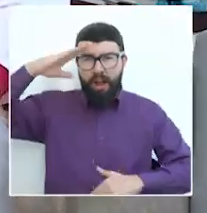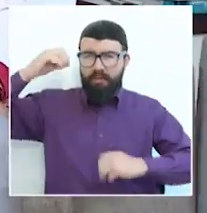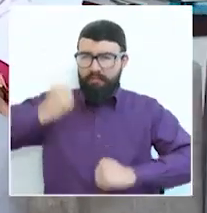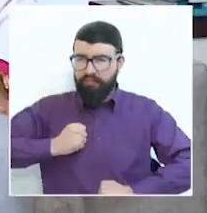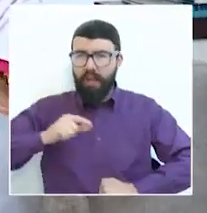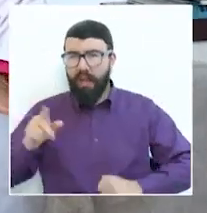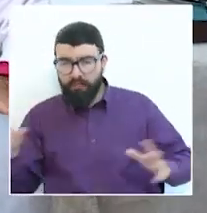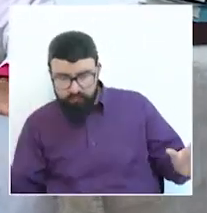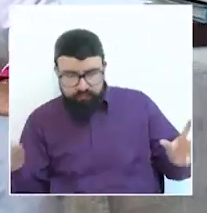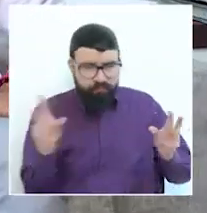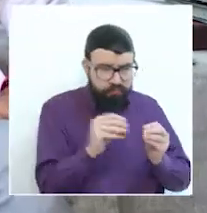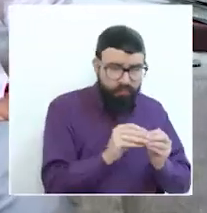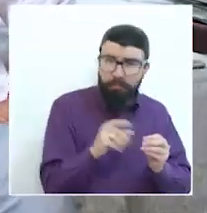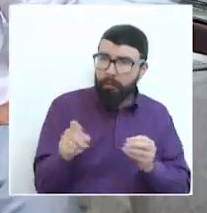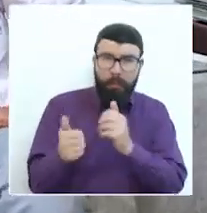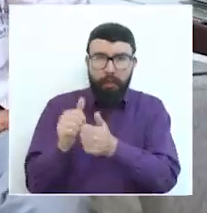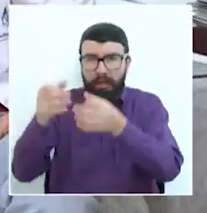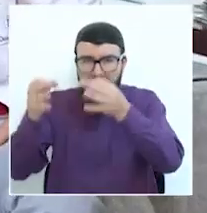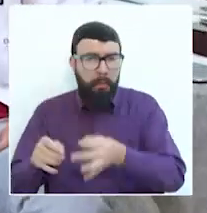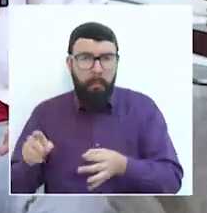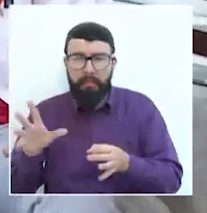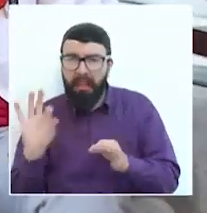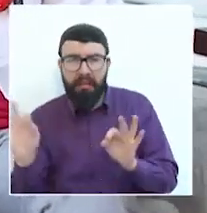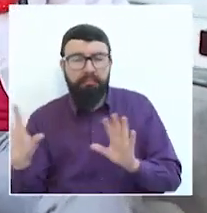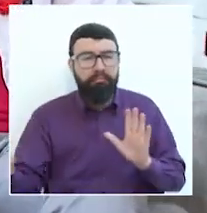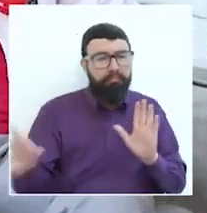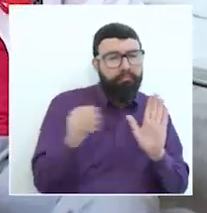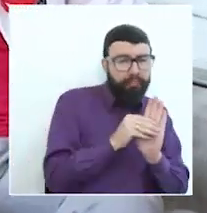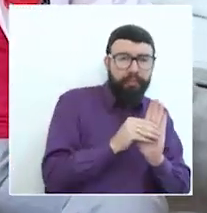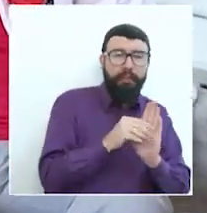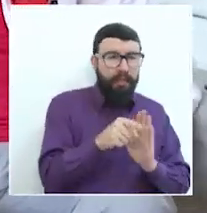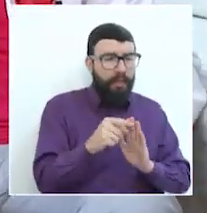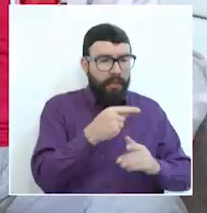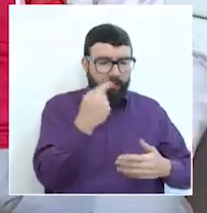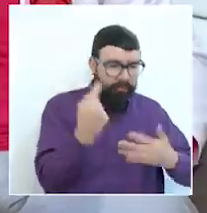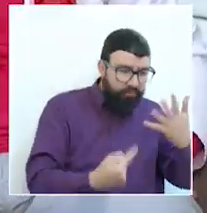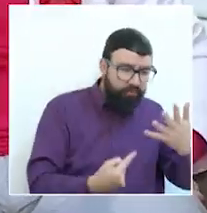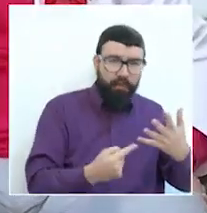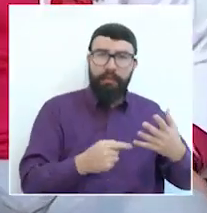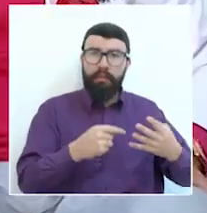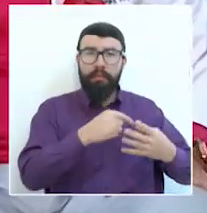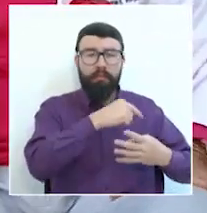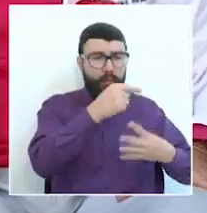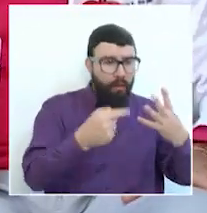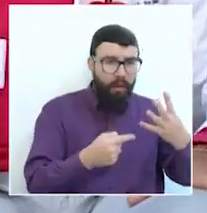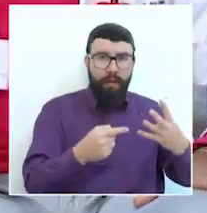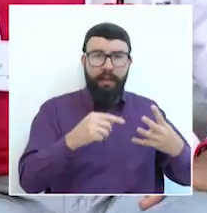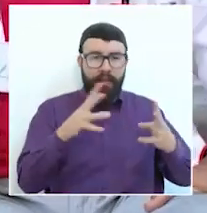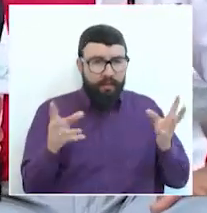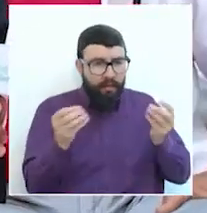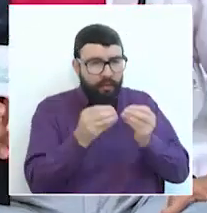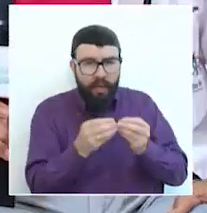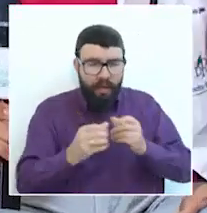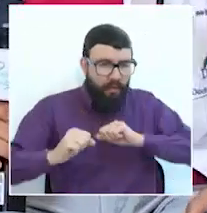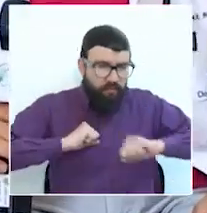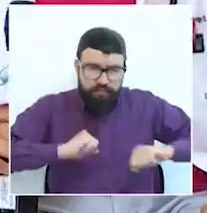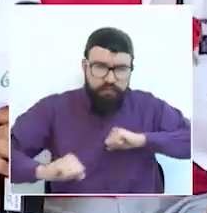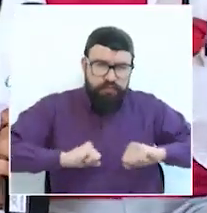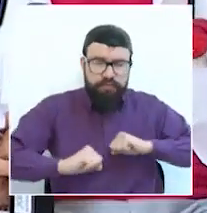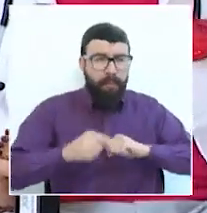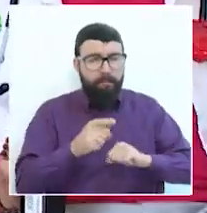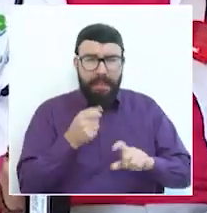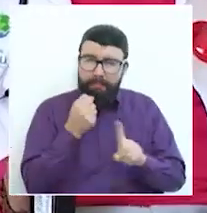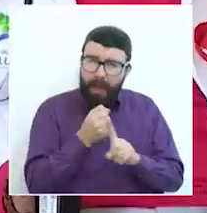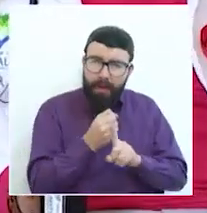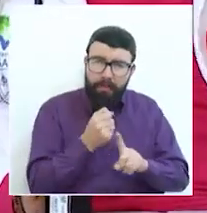categorizadas dentro de ningún deporte, ¿sí? Buscamos combinar estas 3 disciplinas o estas 4 disciplinas, hacer unos